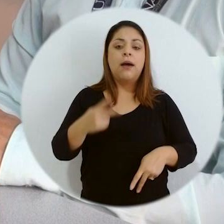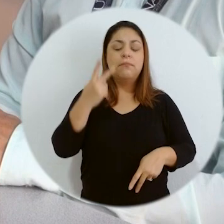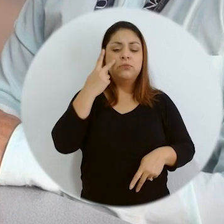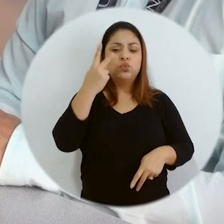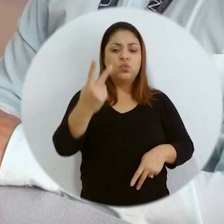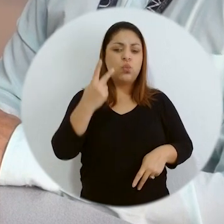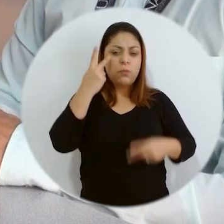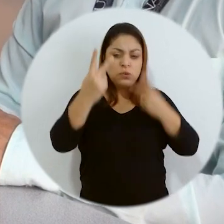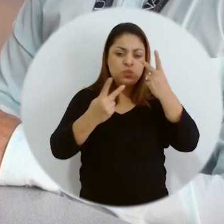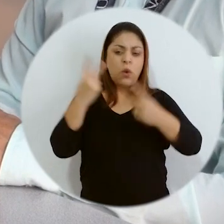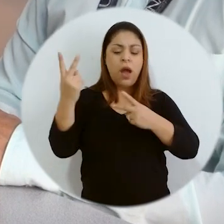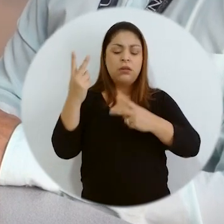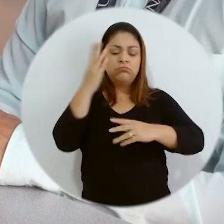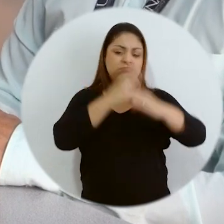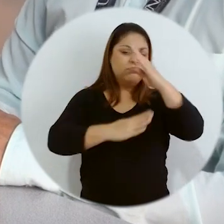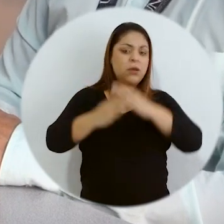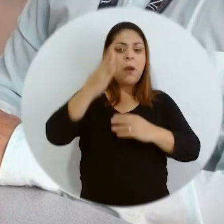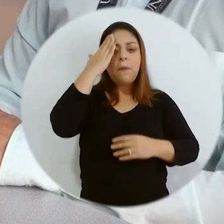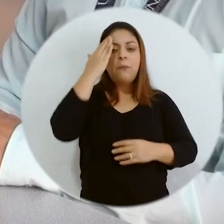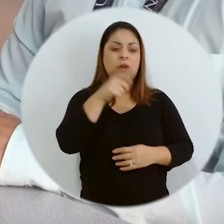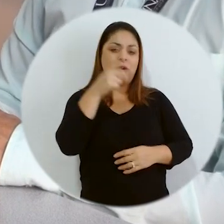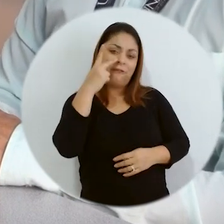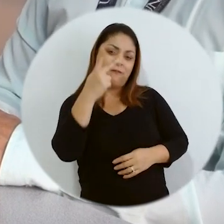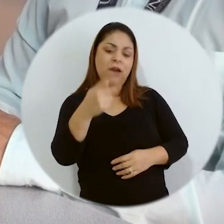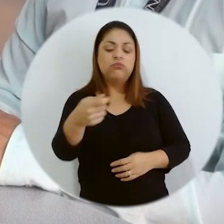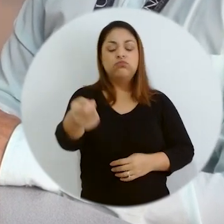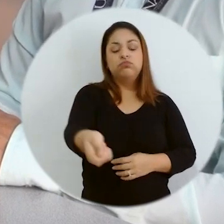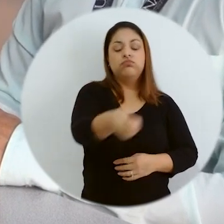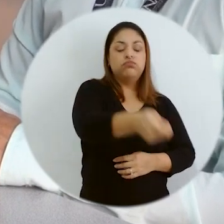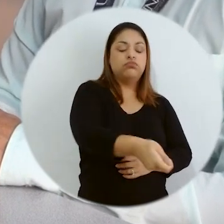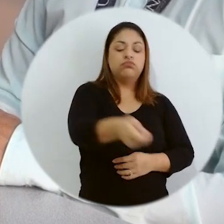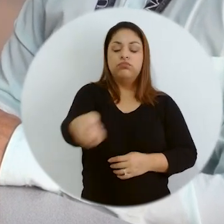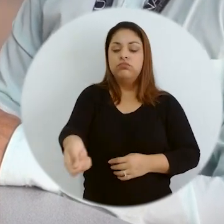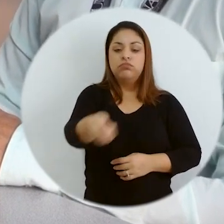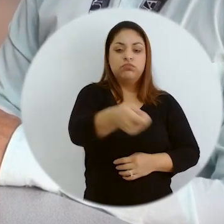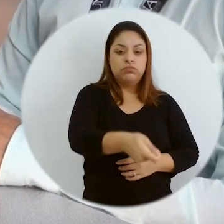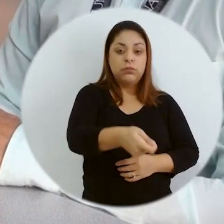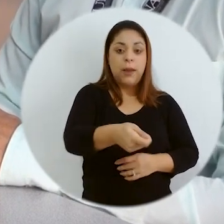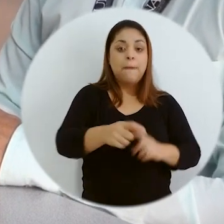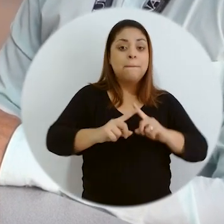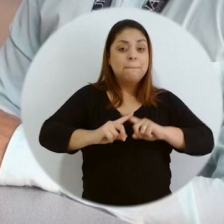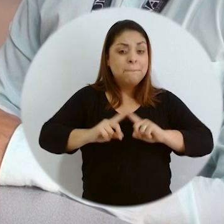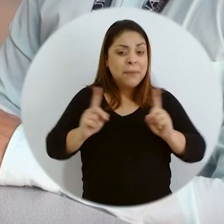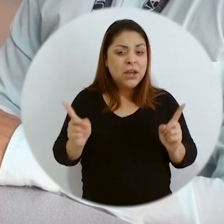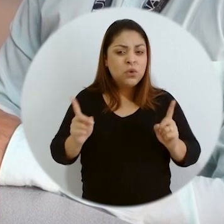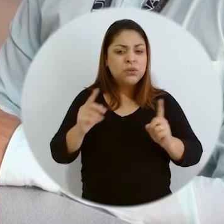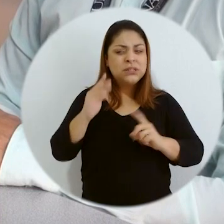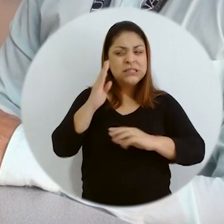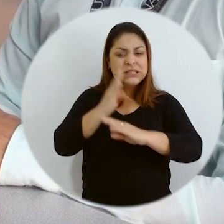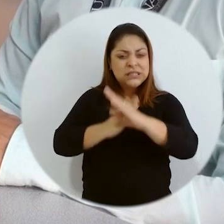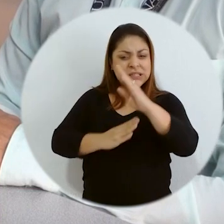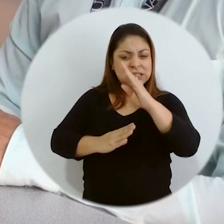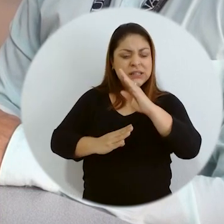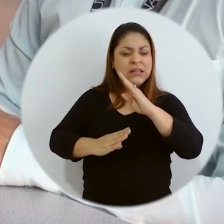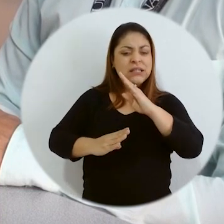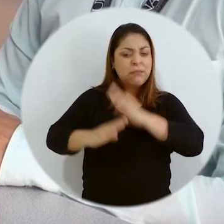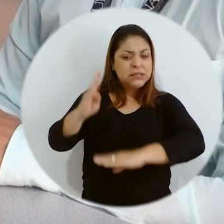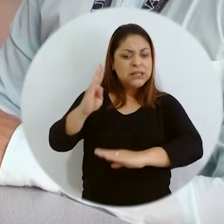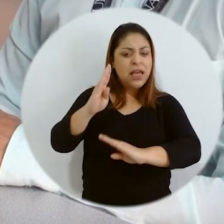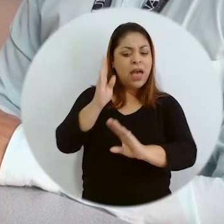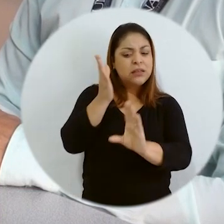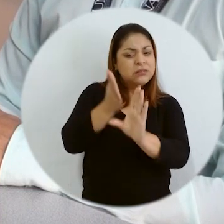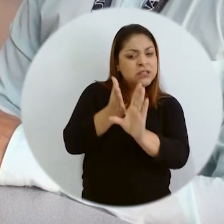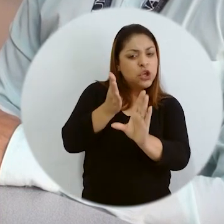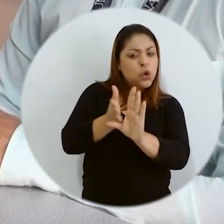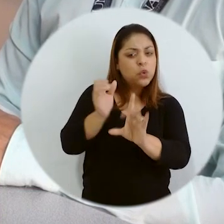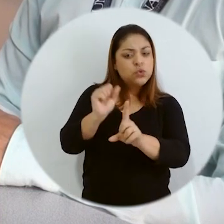una persona con discapacidad visual porque estamos viendo el uso de un bastón, por ejemplo. Sí. Pero cuando hablamos de discapacidad psicosocial, como es una cuestión de